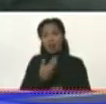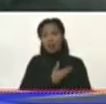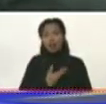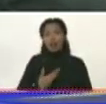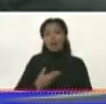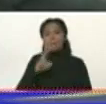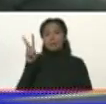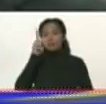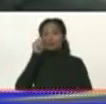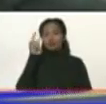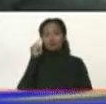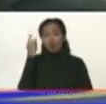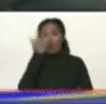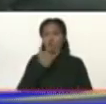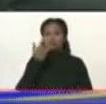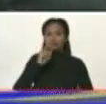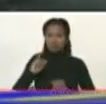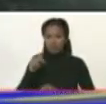y afrovenezolanas,